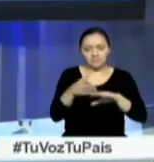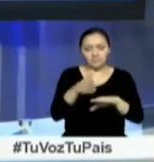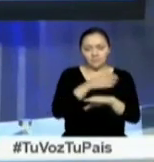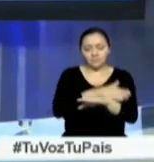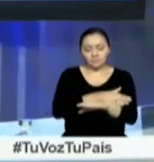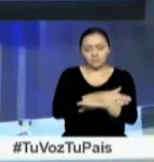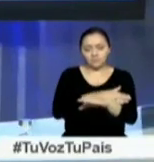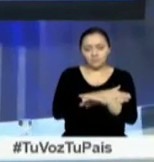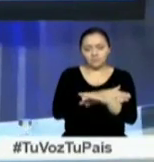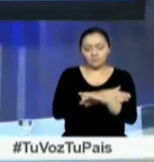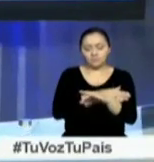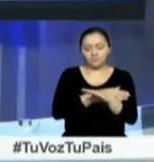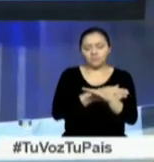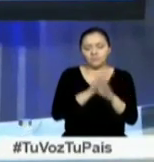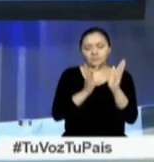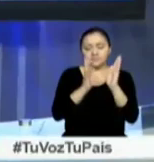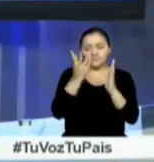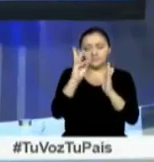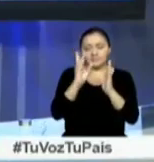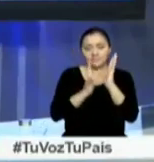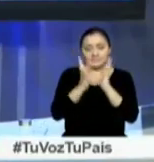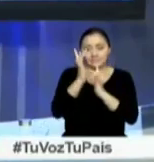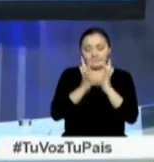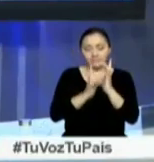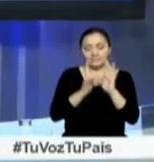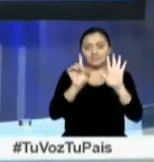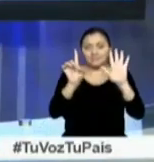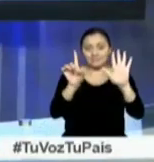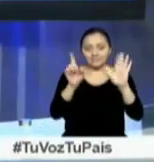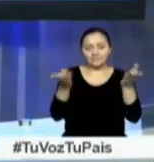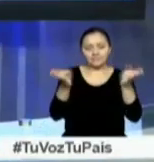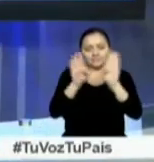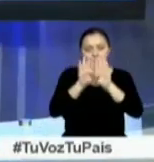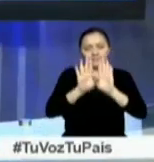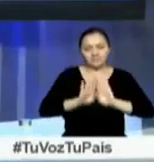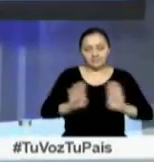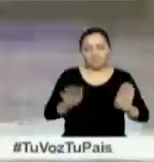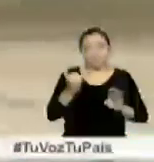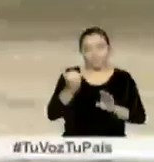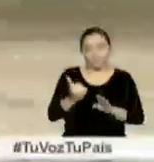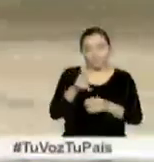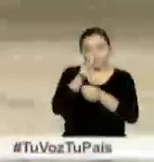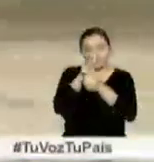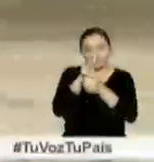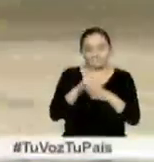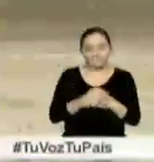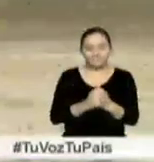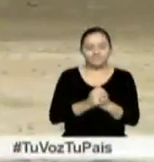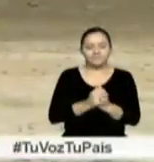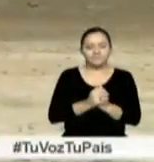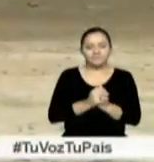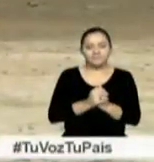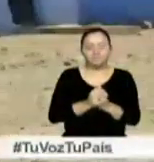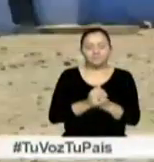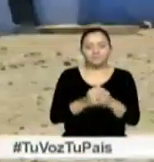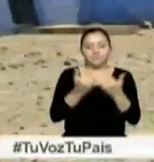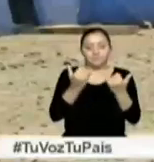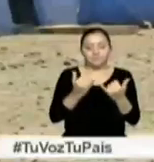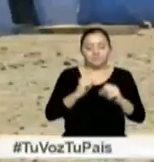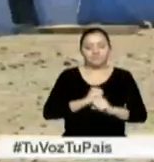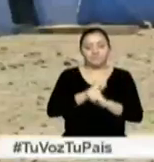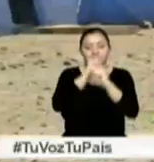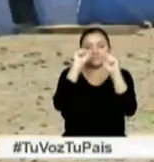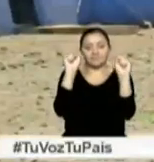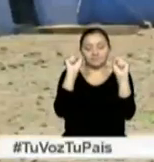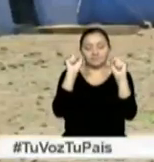abril han sido cerrados veamos los detalles en el siguiente reportaje la mañana de Este jueves 9 de